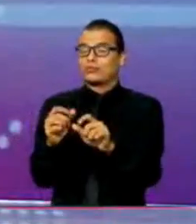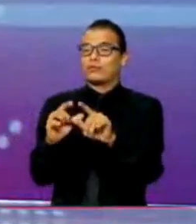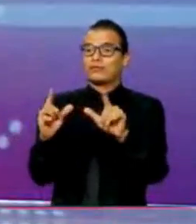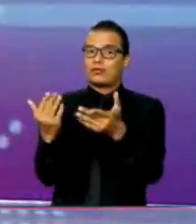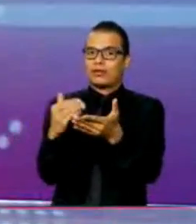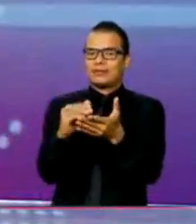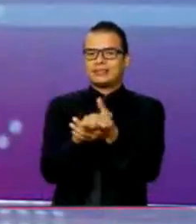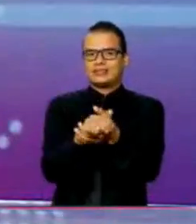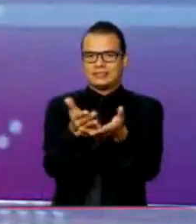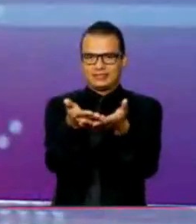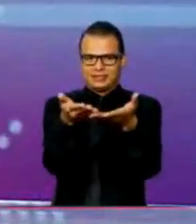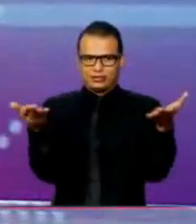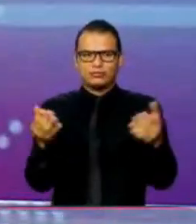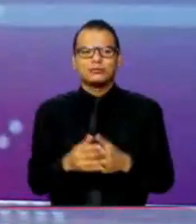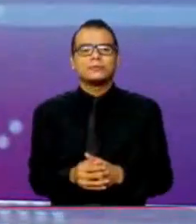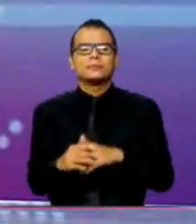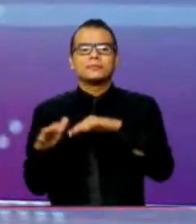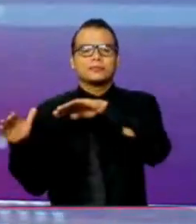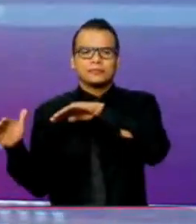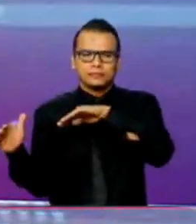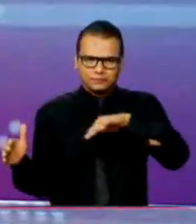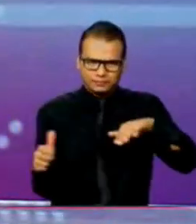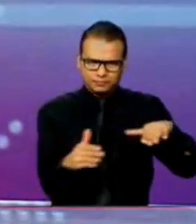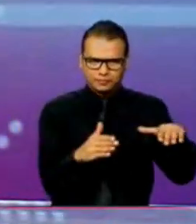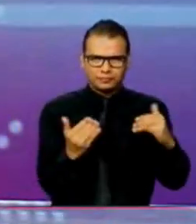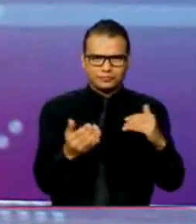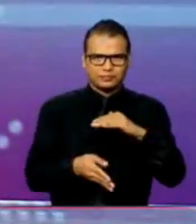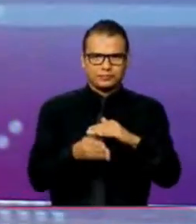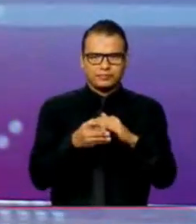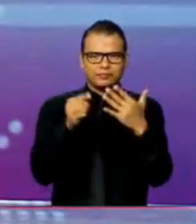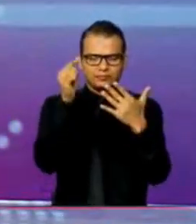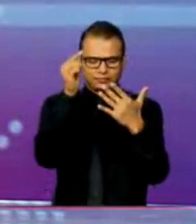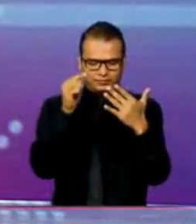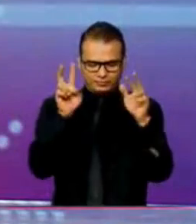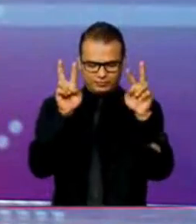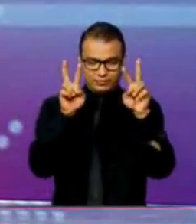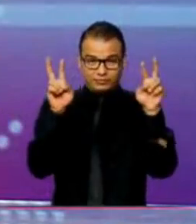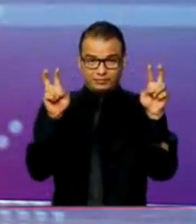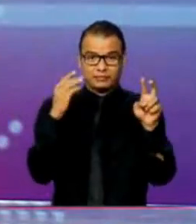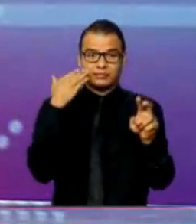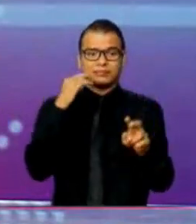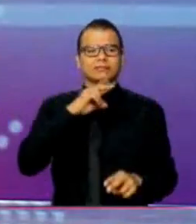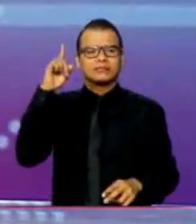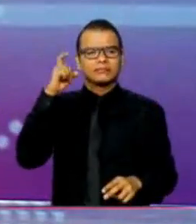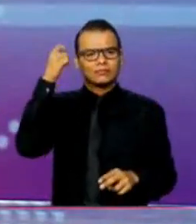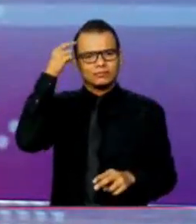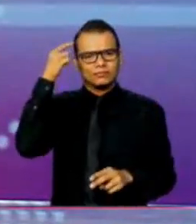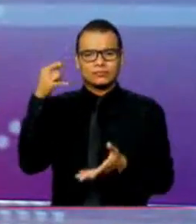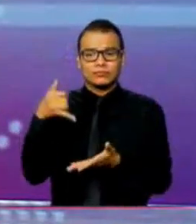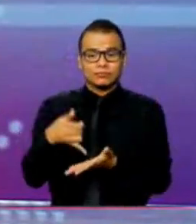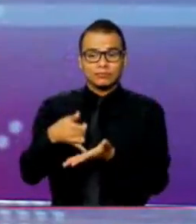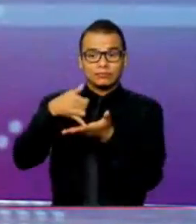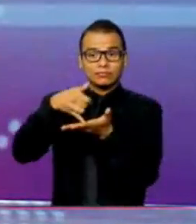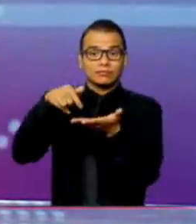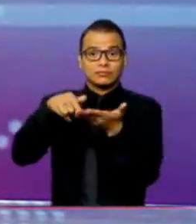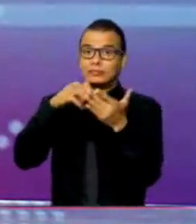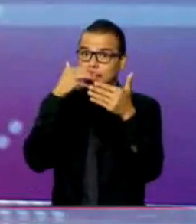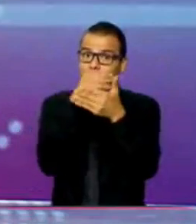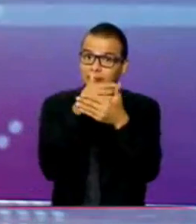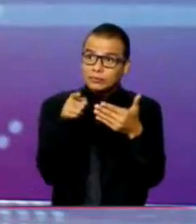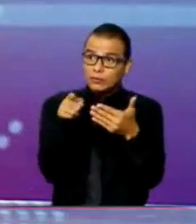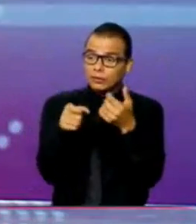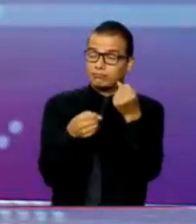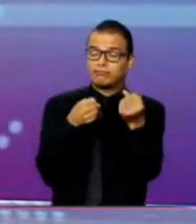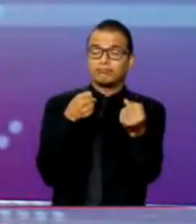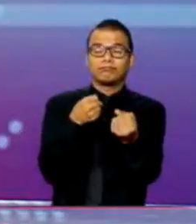La gobernadora del Valle del Cauca, Dilian Francisca Toro Torres, recibió el premio Gobernante Comprometido con la Niñez. Esto gracias a las